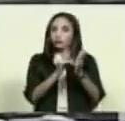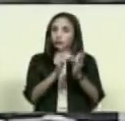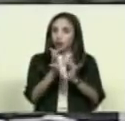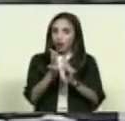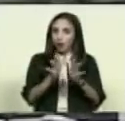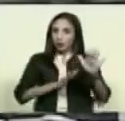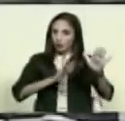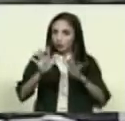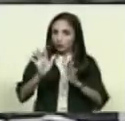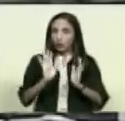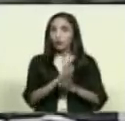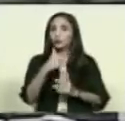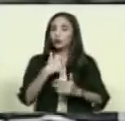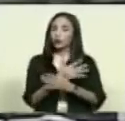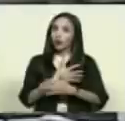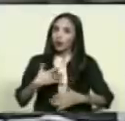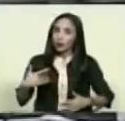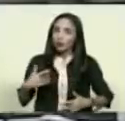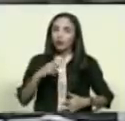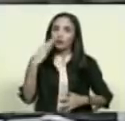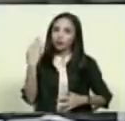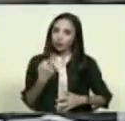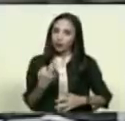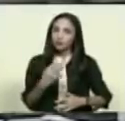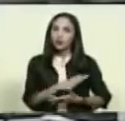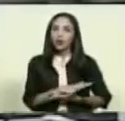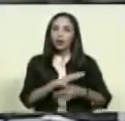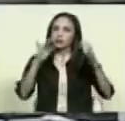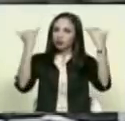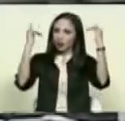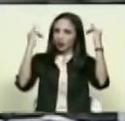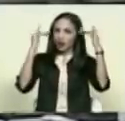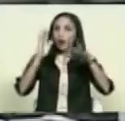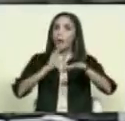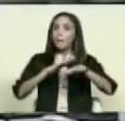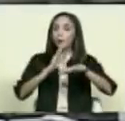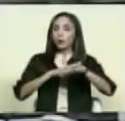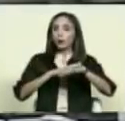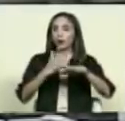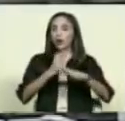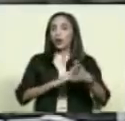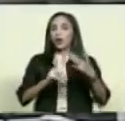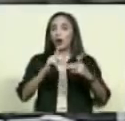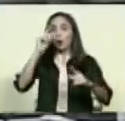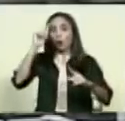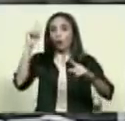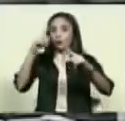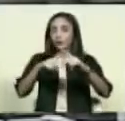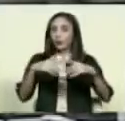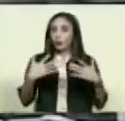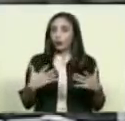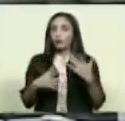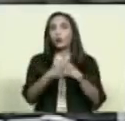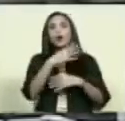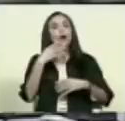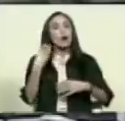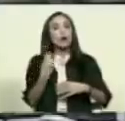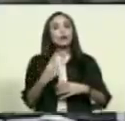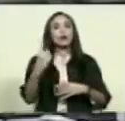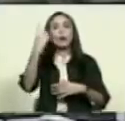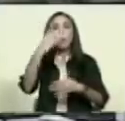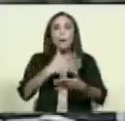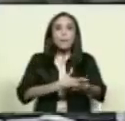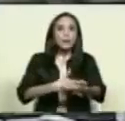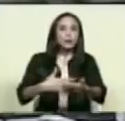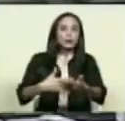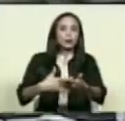quiero hacer el acto verdadero donde estemos llegando al joven 1 millón en